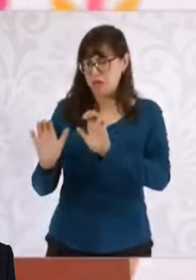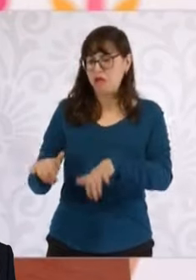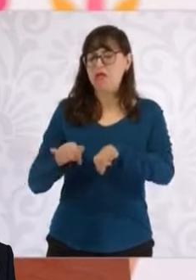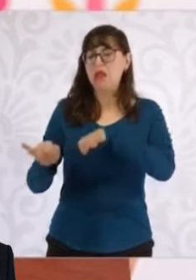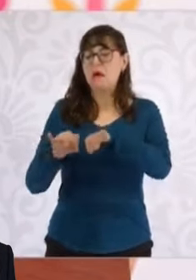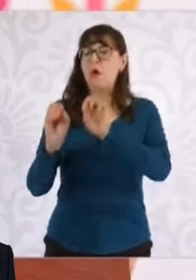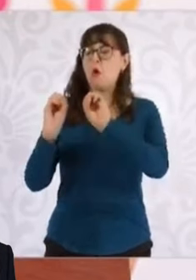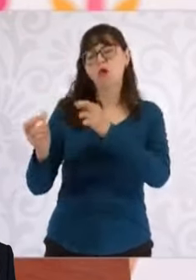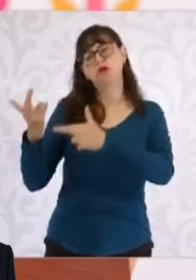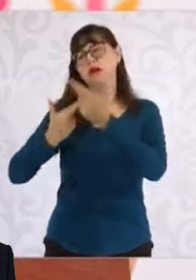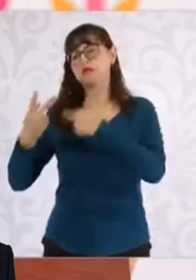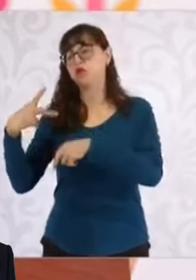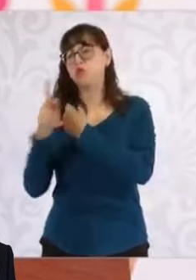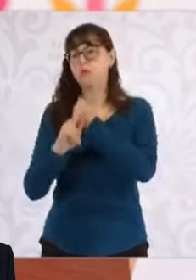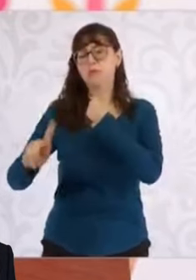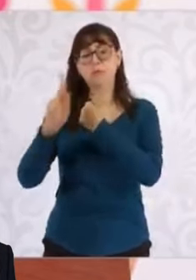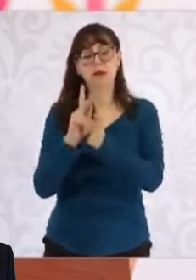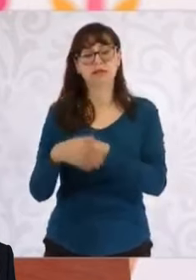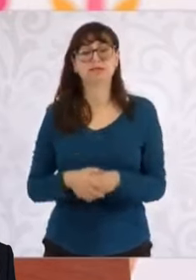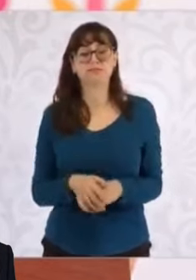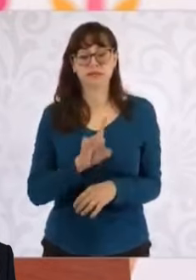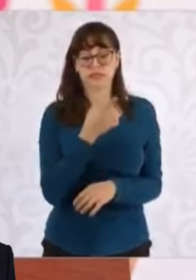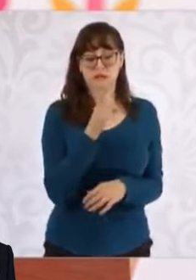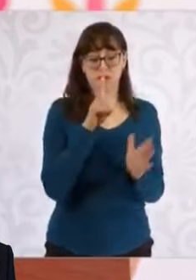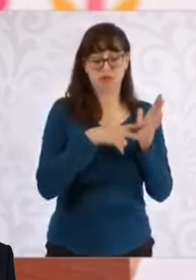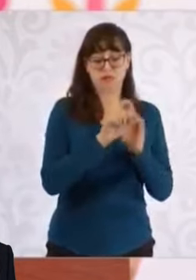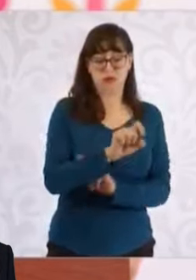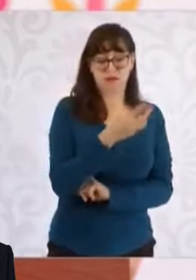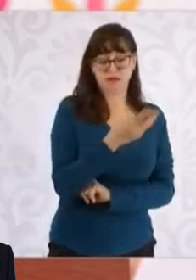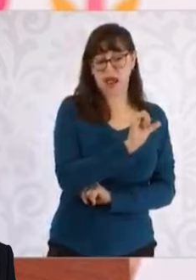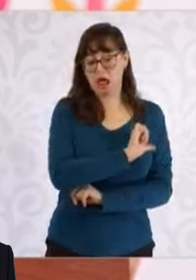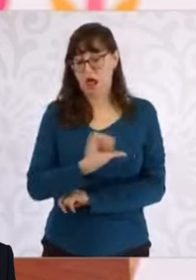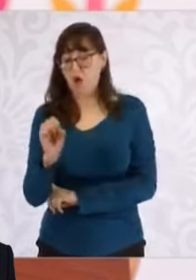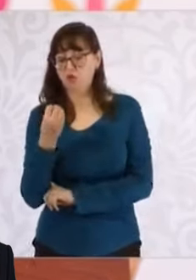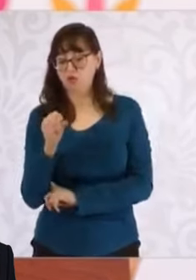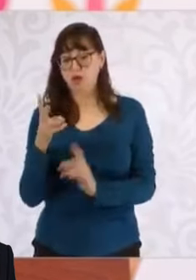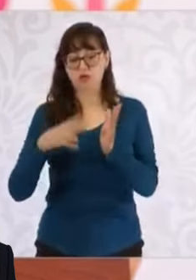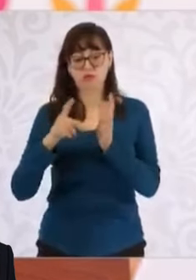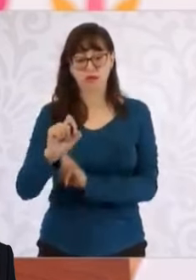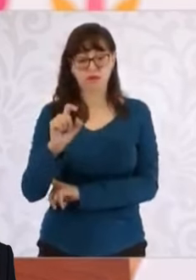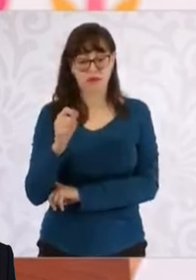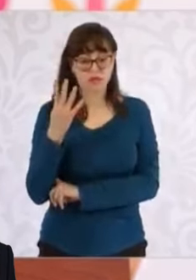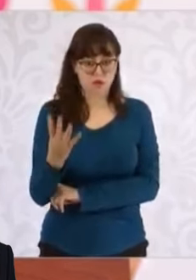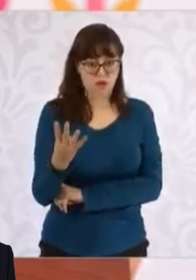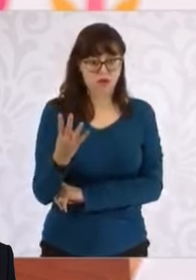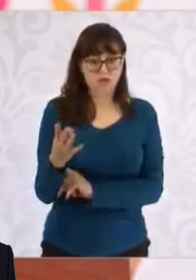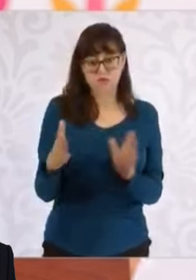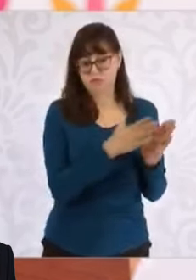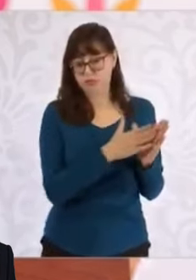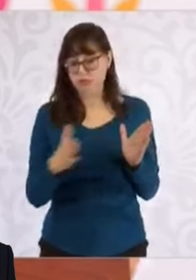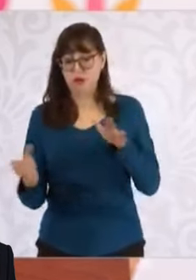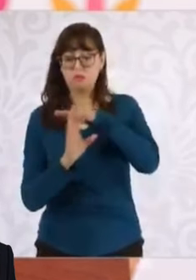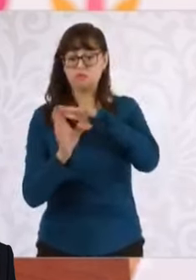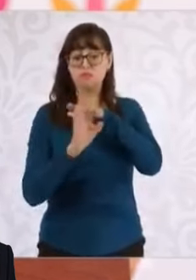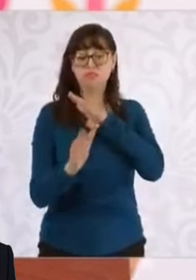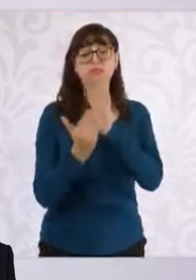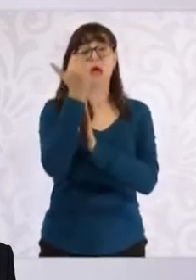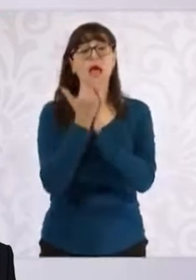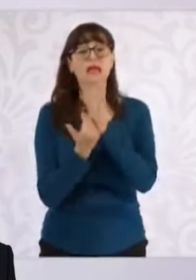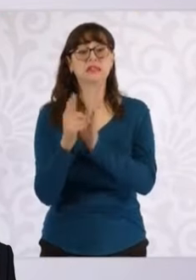humanitario eh de diciembre del 2023 a octubre al cierre de octubre hay una disminución del